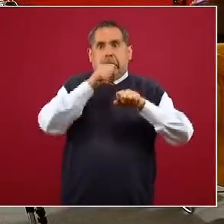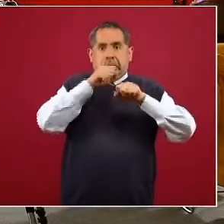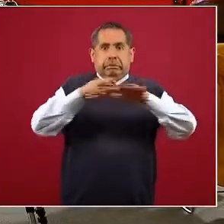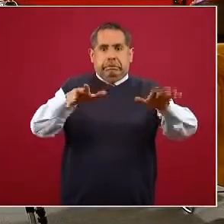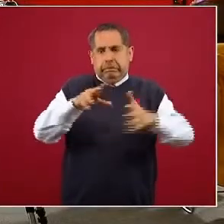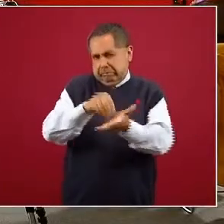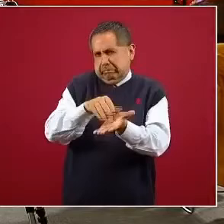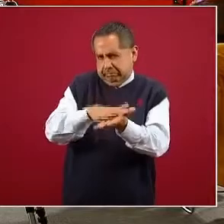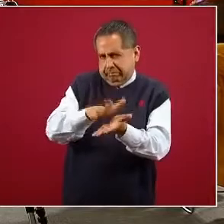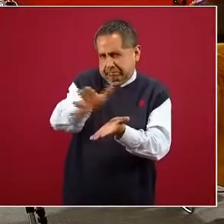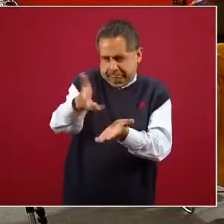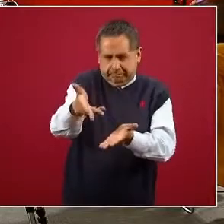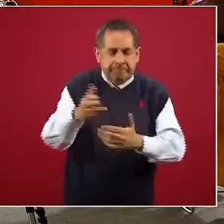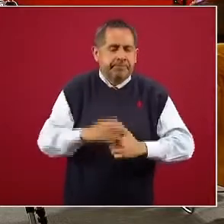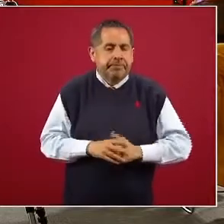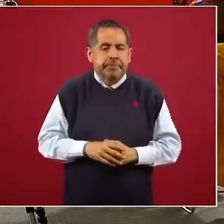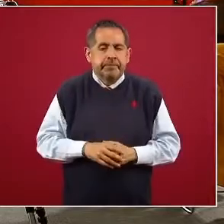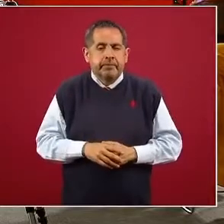quisieran documentar.